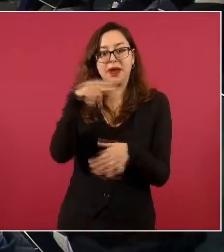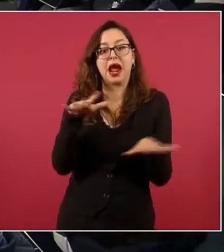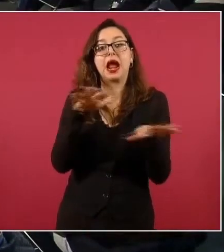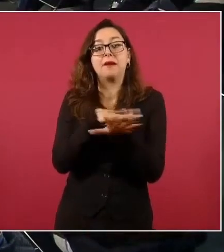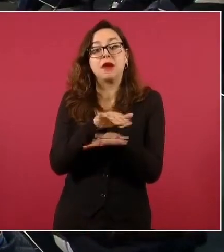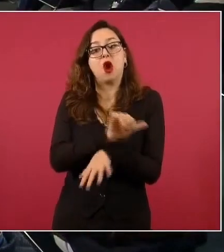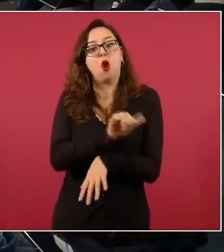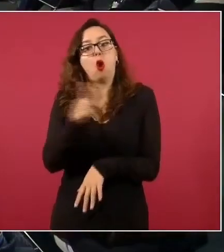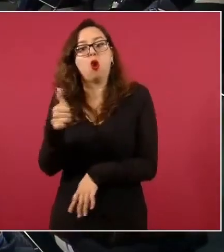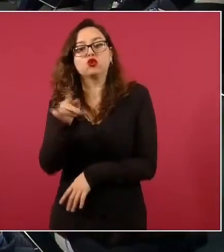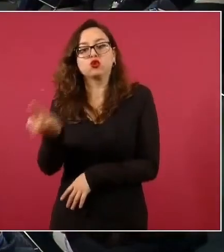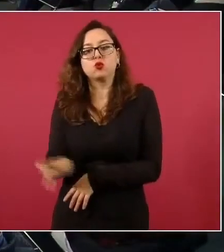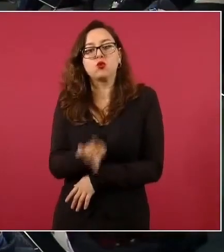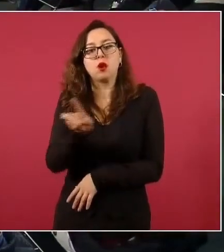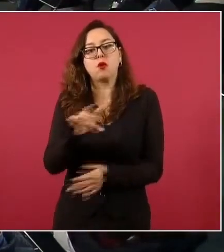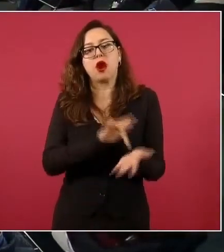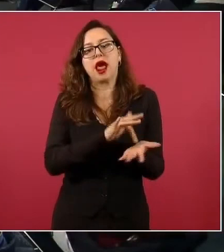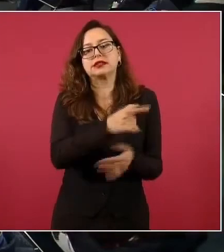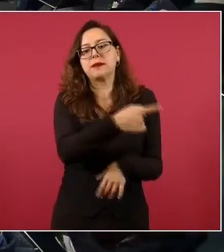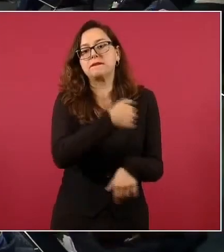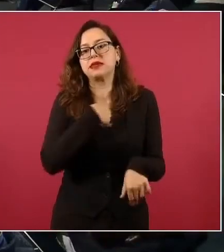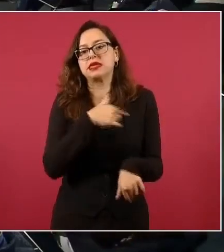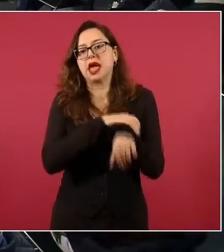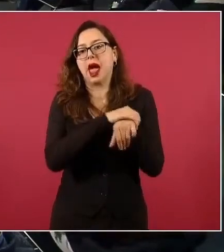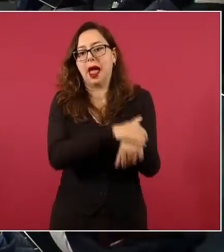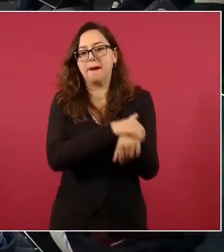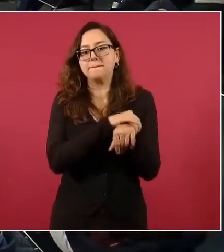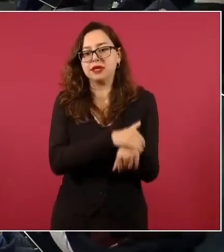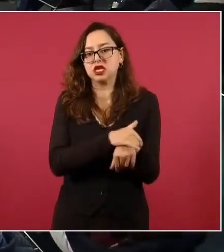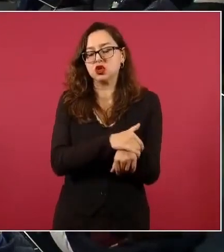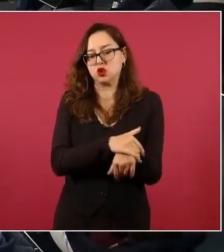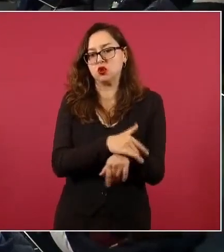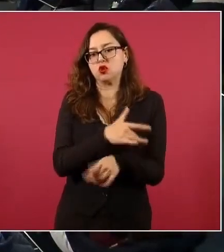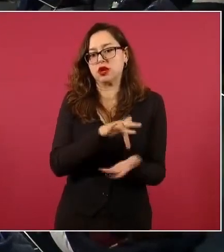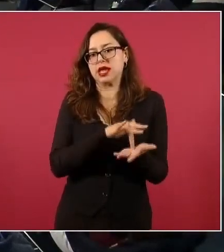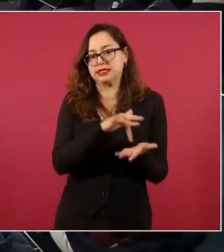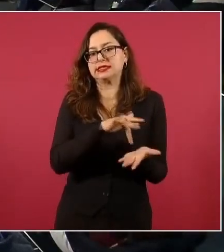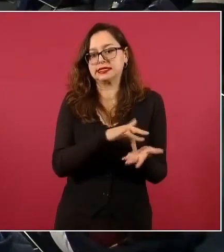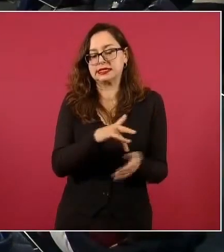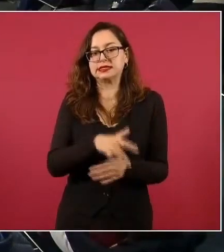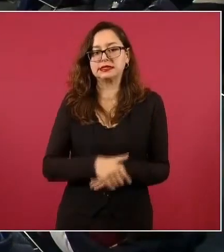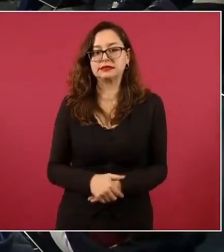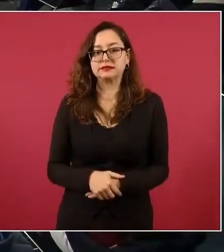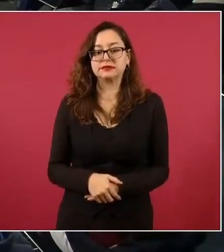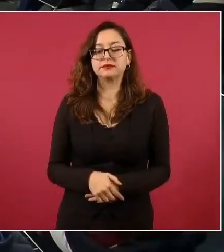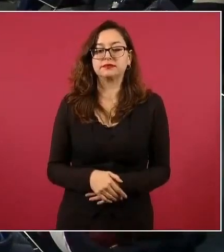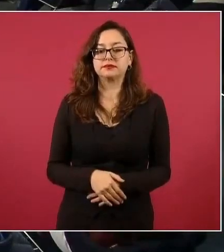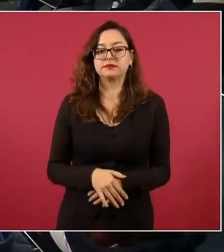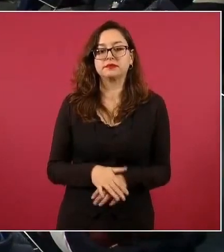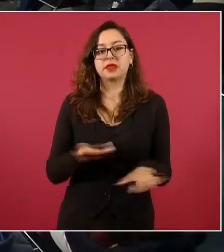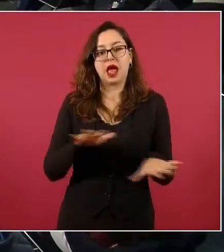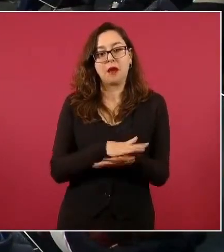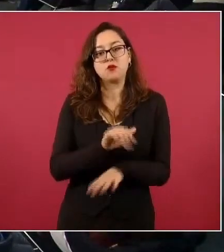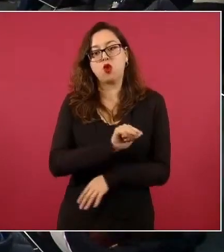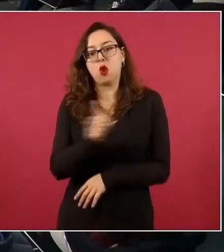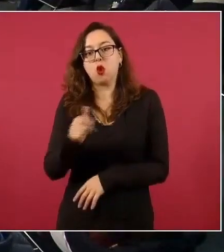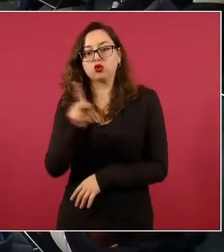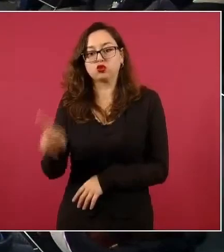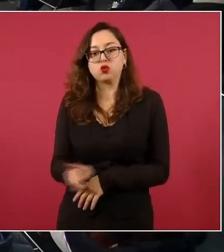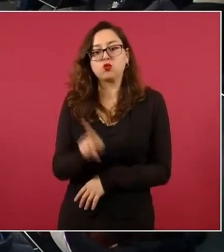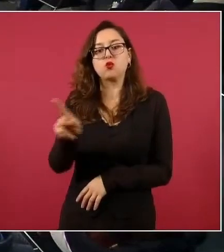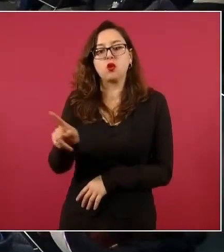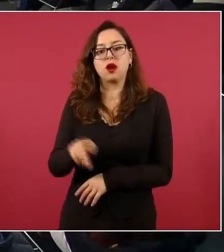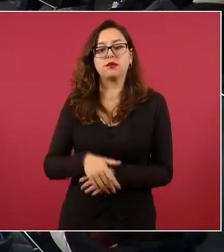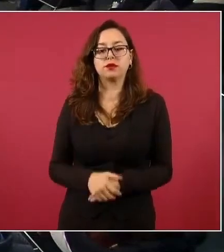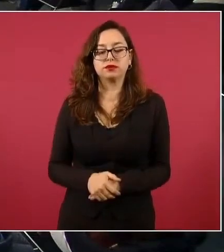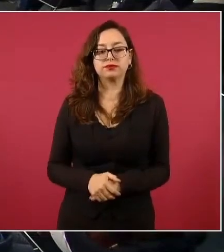un poquitito menos horroroso, pero así, que haya ido con gran entusiasmo, no. Y